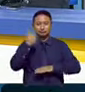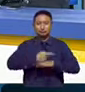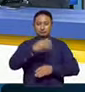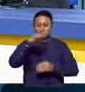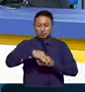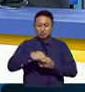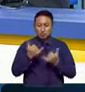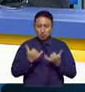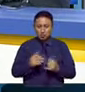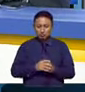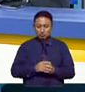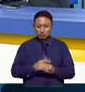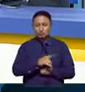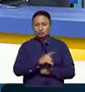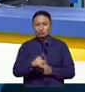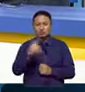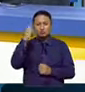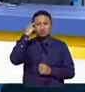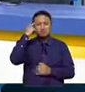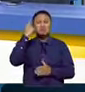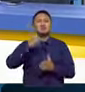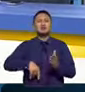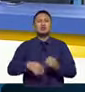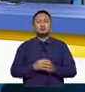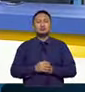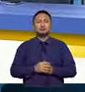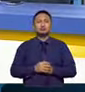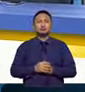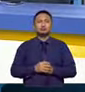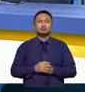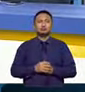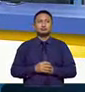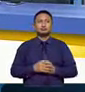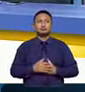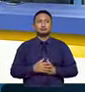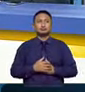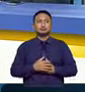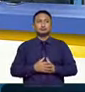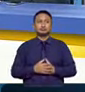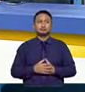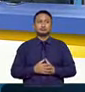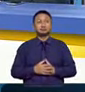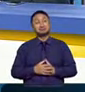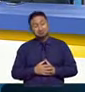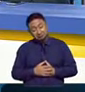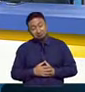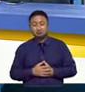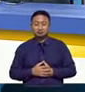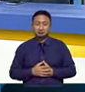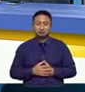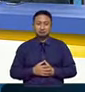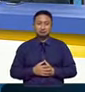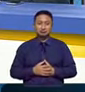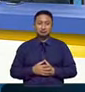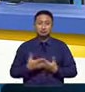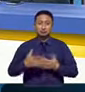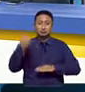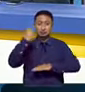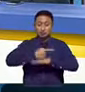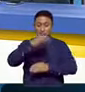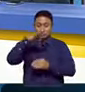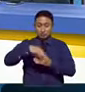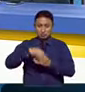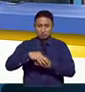del día de hoy, ¿cuáles son sus particularidades? Bueno, era de festejar que sea un día de elección